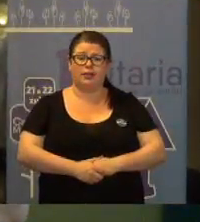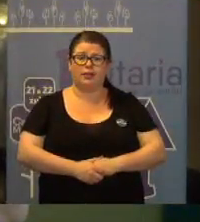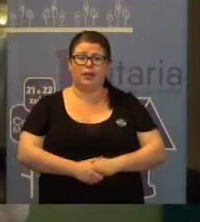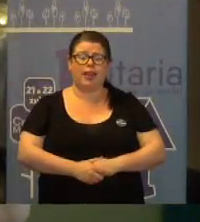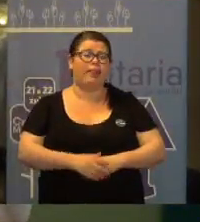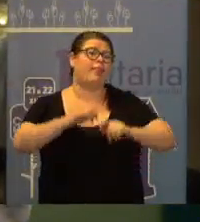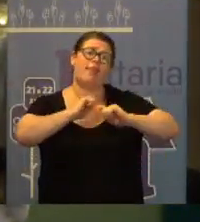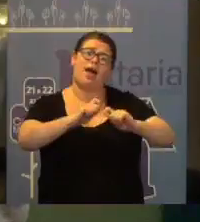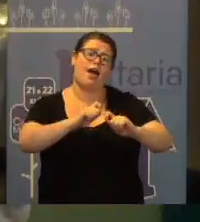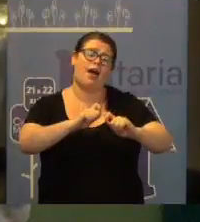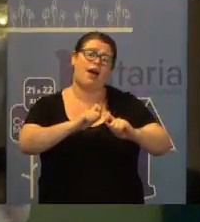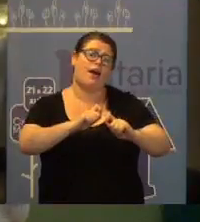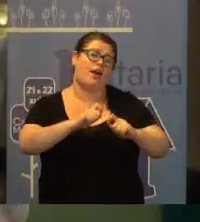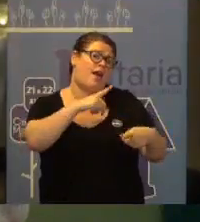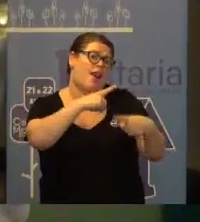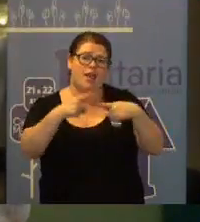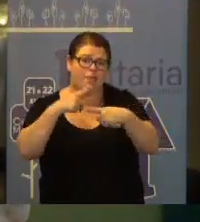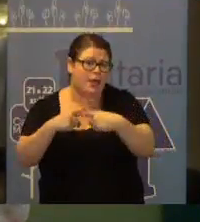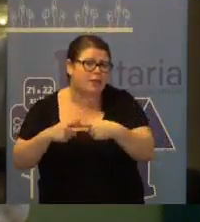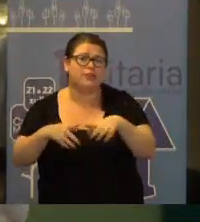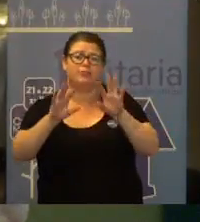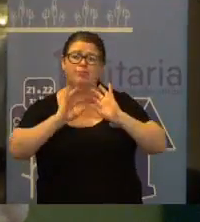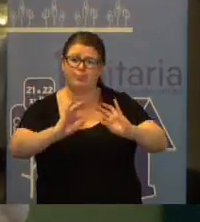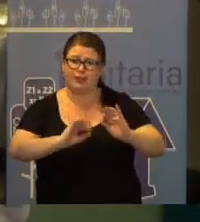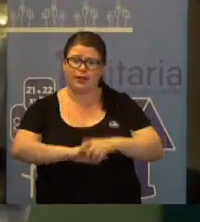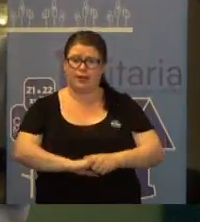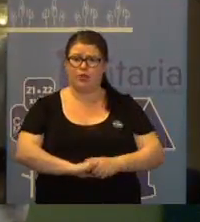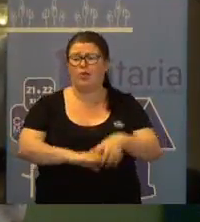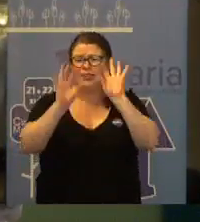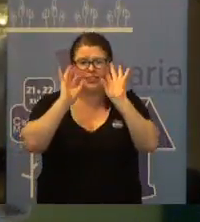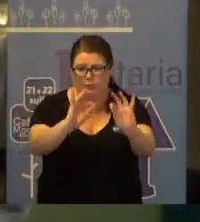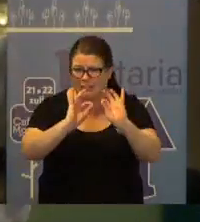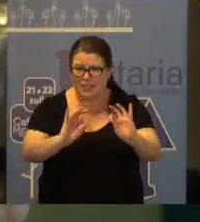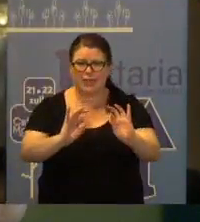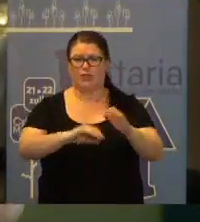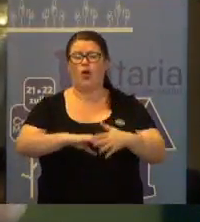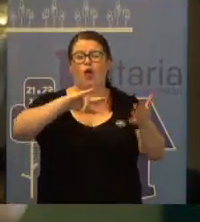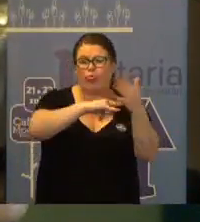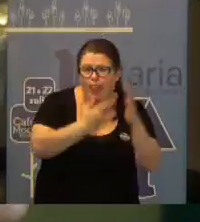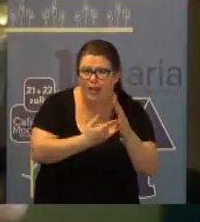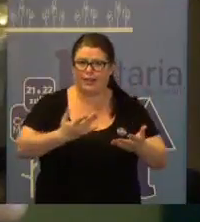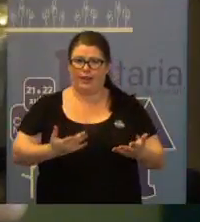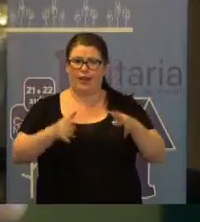aportar elementos pragmáticos, ¿no? Elementos máis, digamos, do concreto, de táctica,